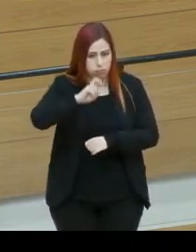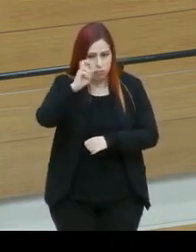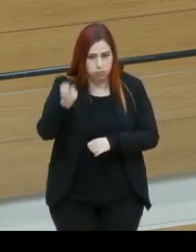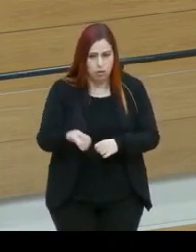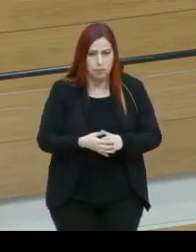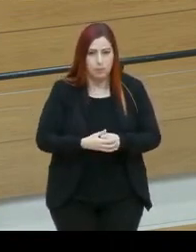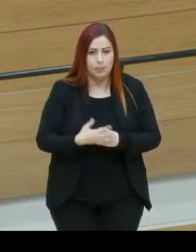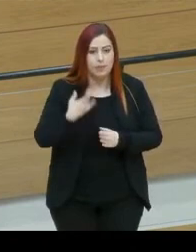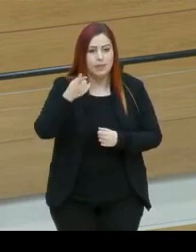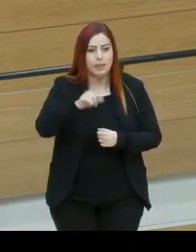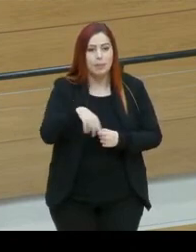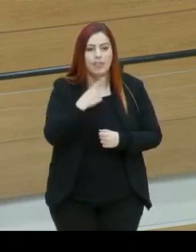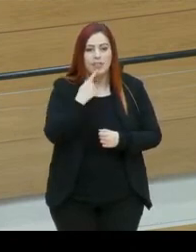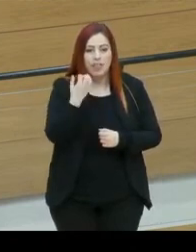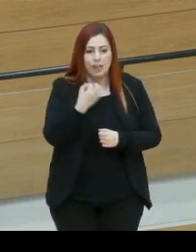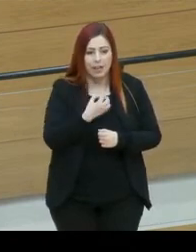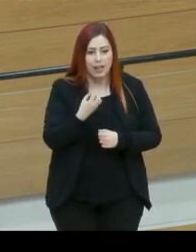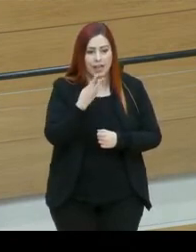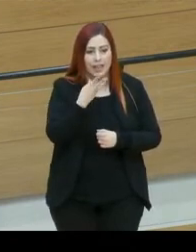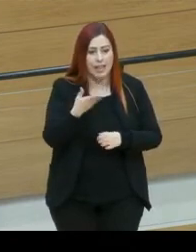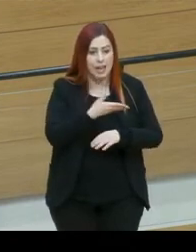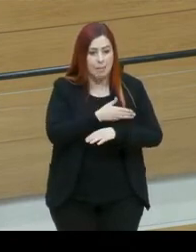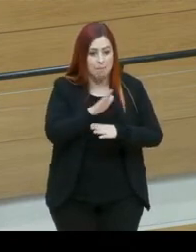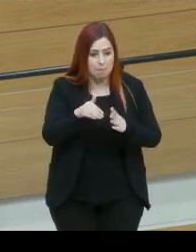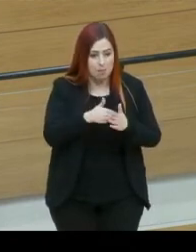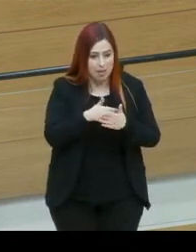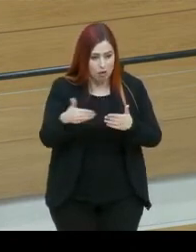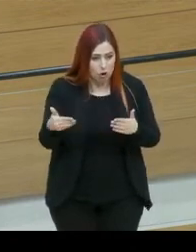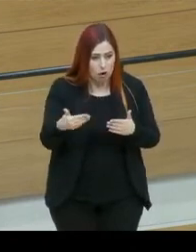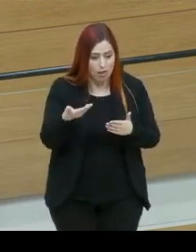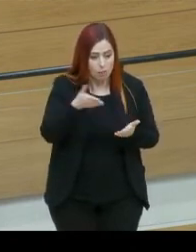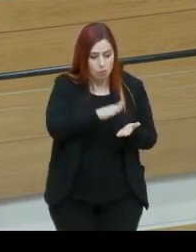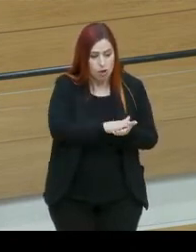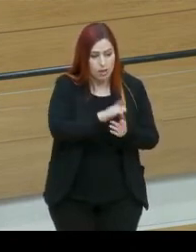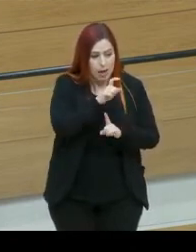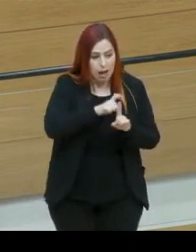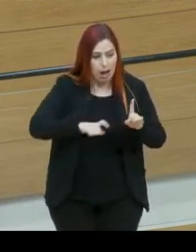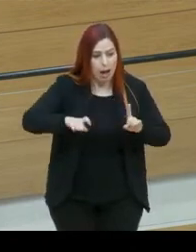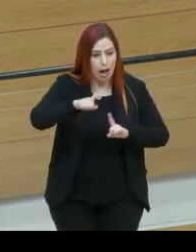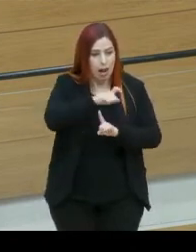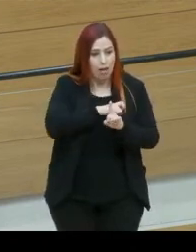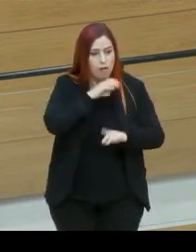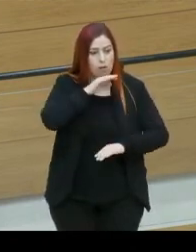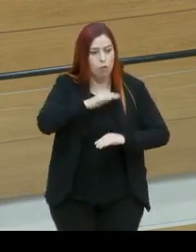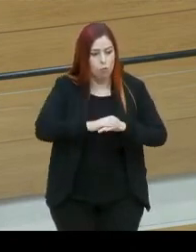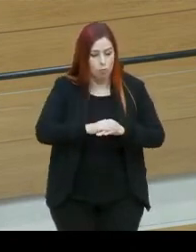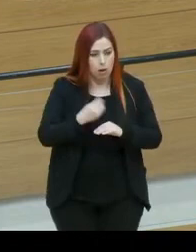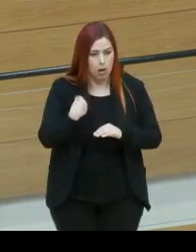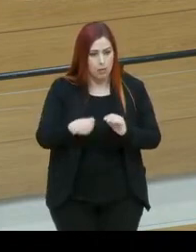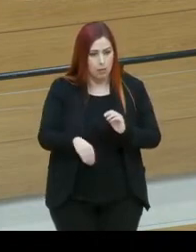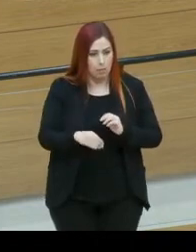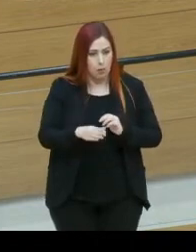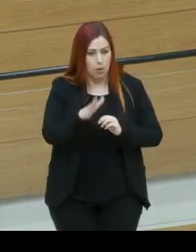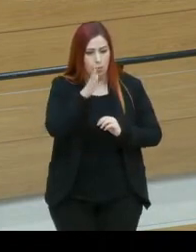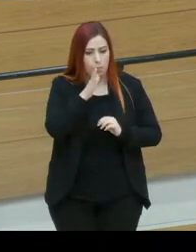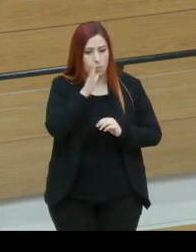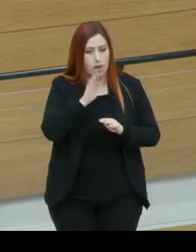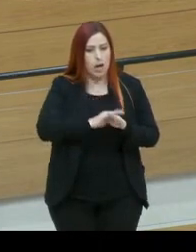Y también dice que 3 millones de muertes en el mundo cada año son debidas al consumo nocivo de